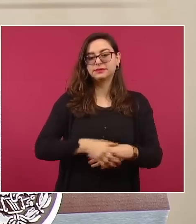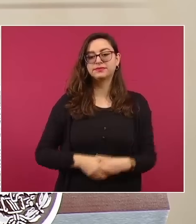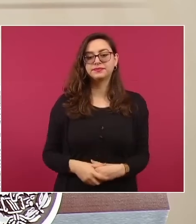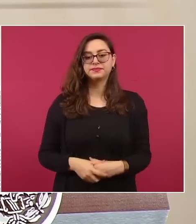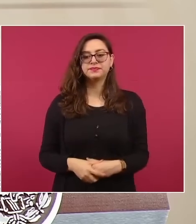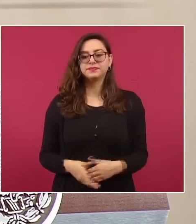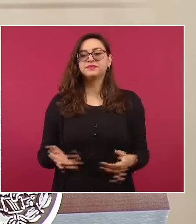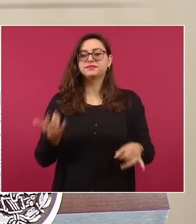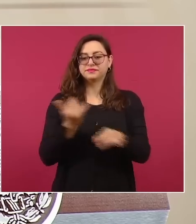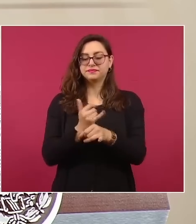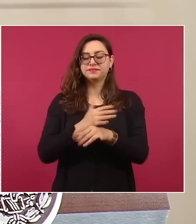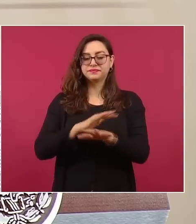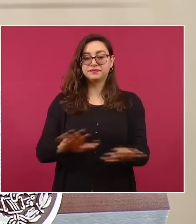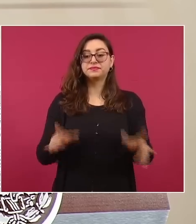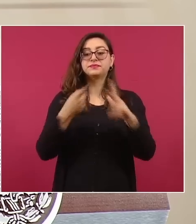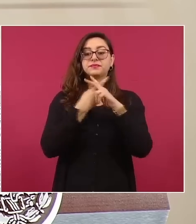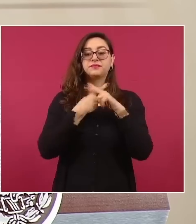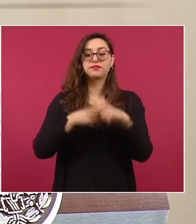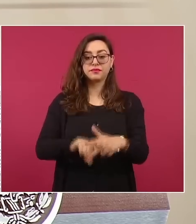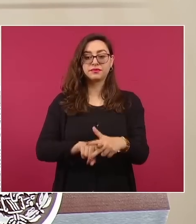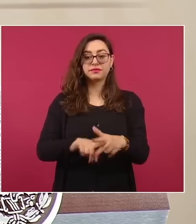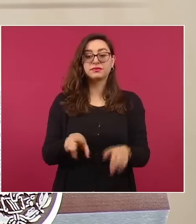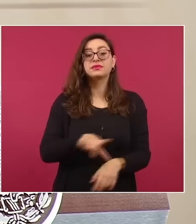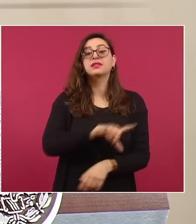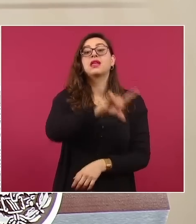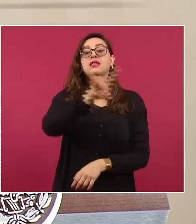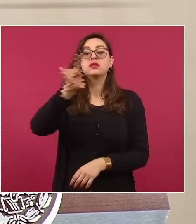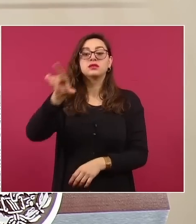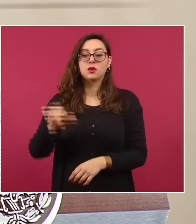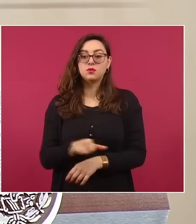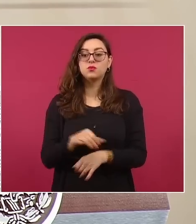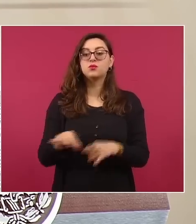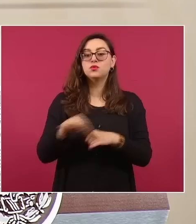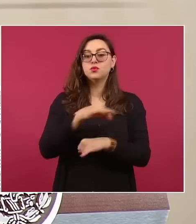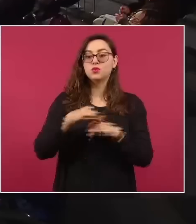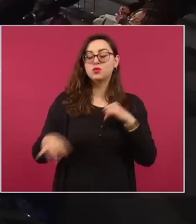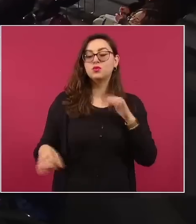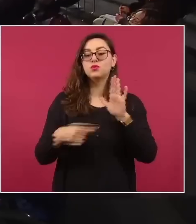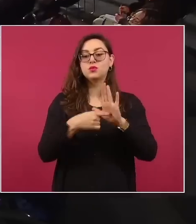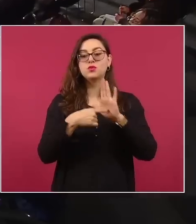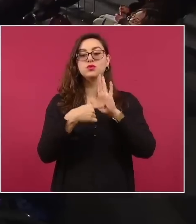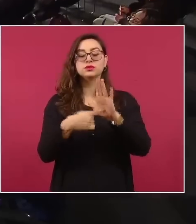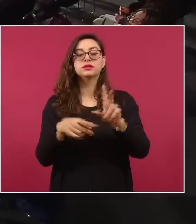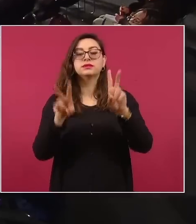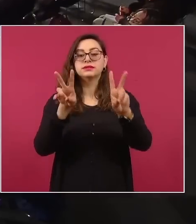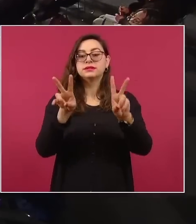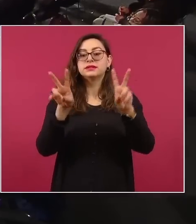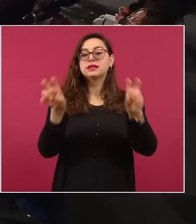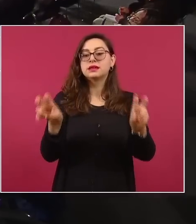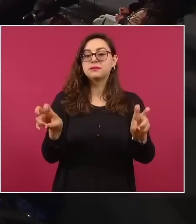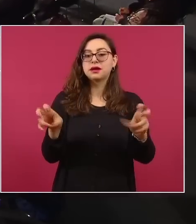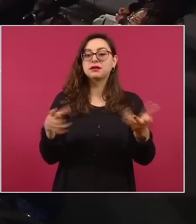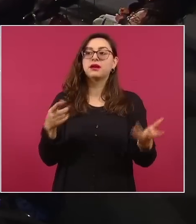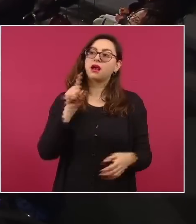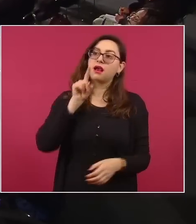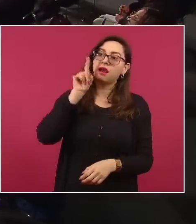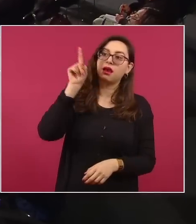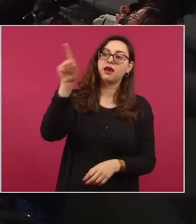se va este a informar sobre la capacidad